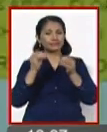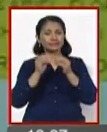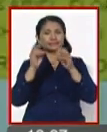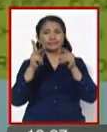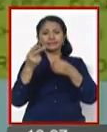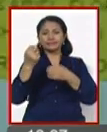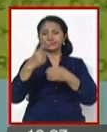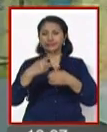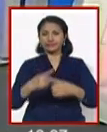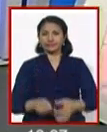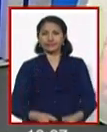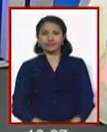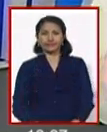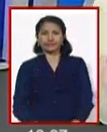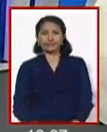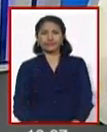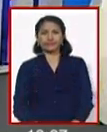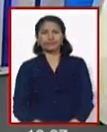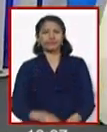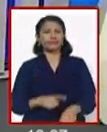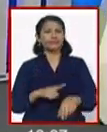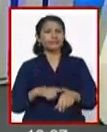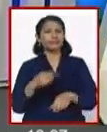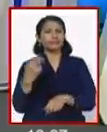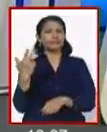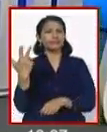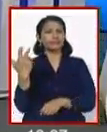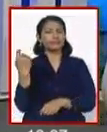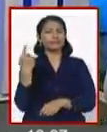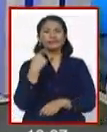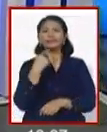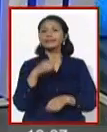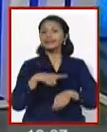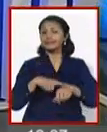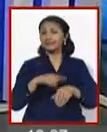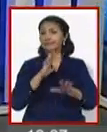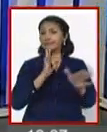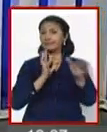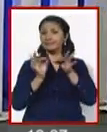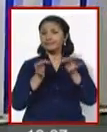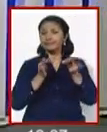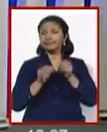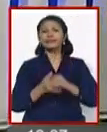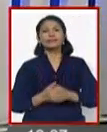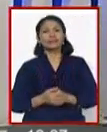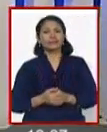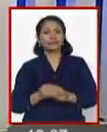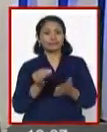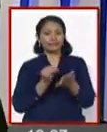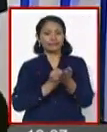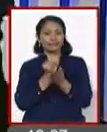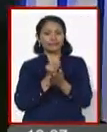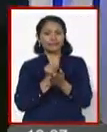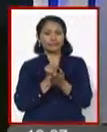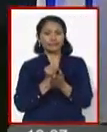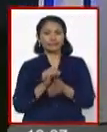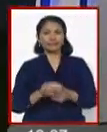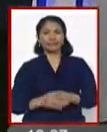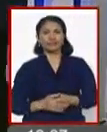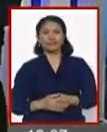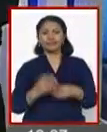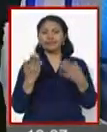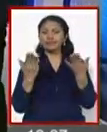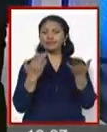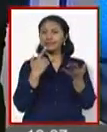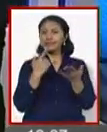más implicados. 13 horas, 7 minutos en todo el país y es momento de hablarle, por supuesto, de las redes sociales y tenemos que hacerla de esta. Mire